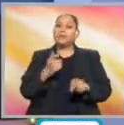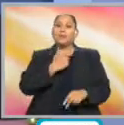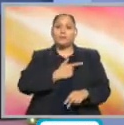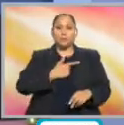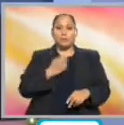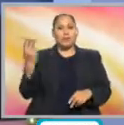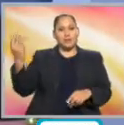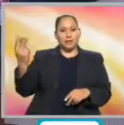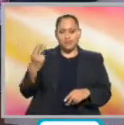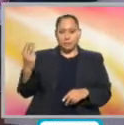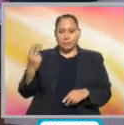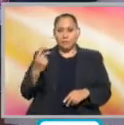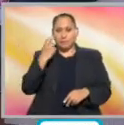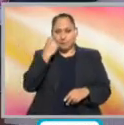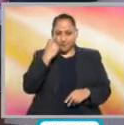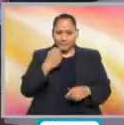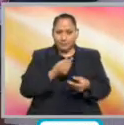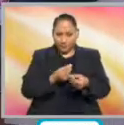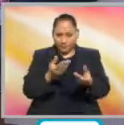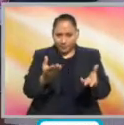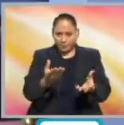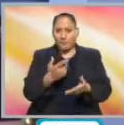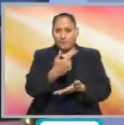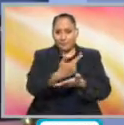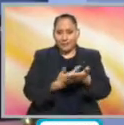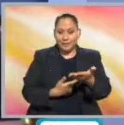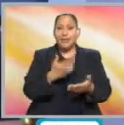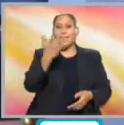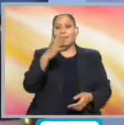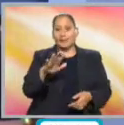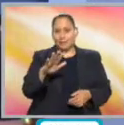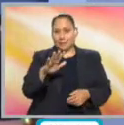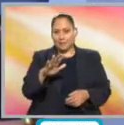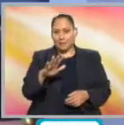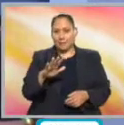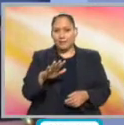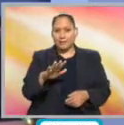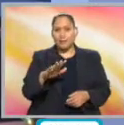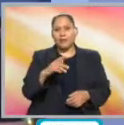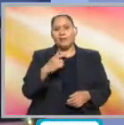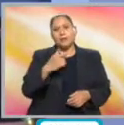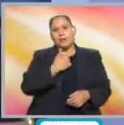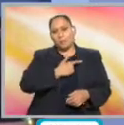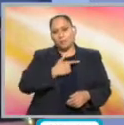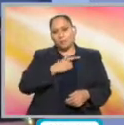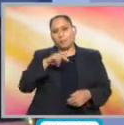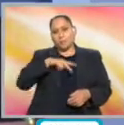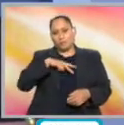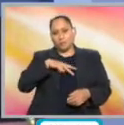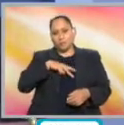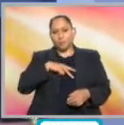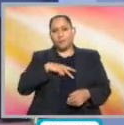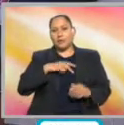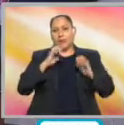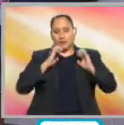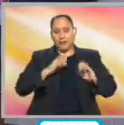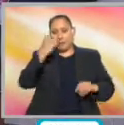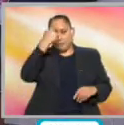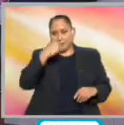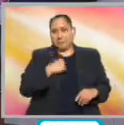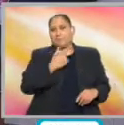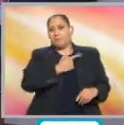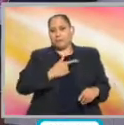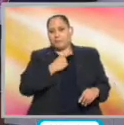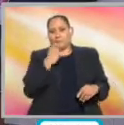a los dos. A ver. Entonces, les voy a compartir que son nada más 10 canciones. Muy bien. Y que es muy a gusto personal. Esto es un traje a la medida, Ajá. ¿no? Para que